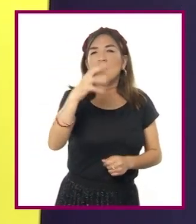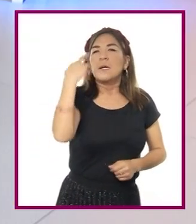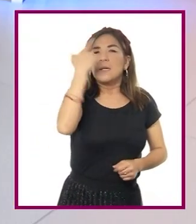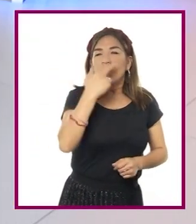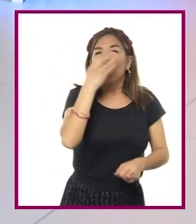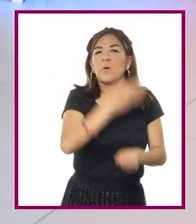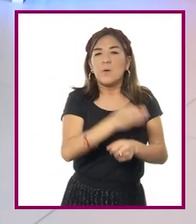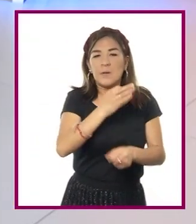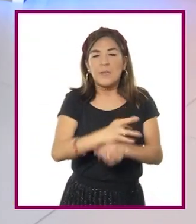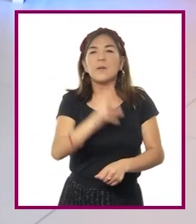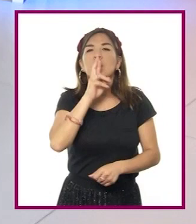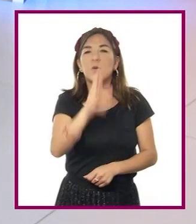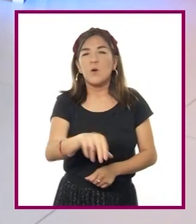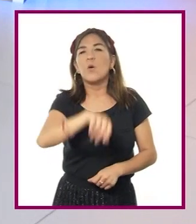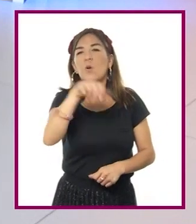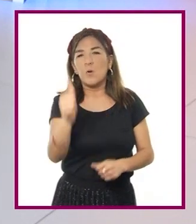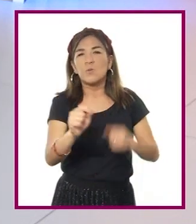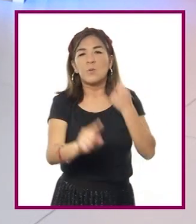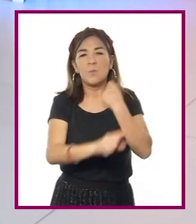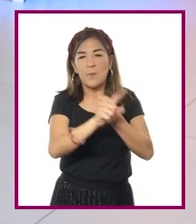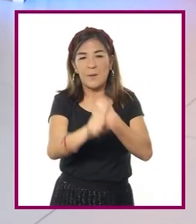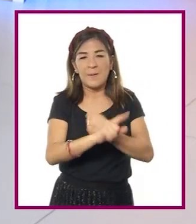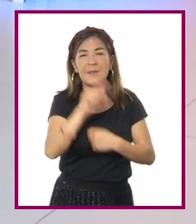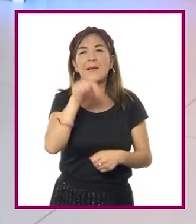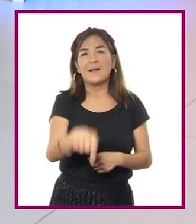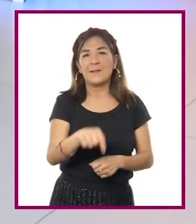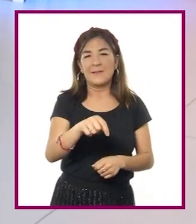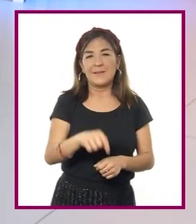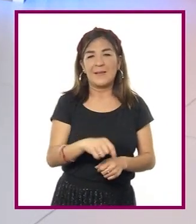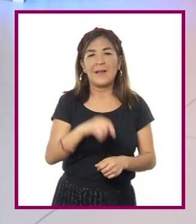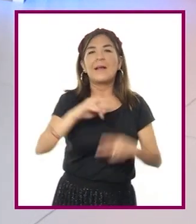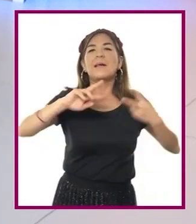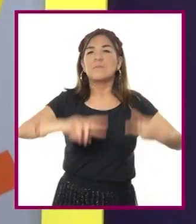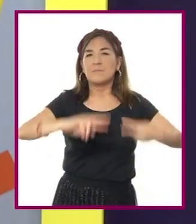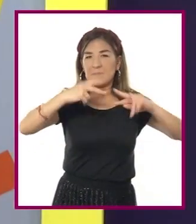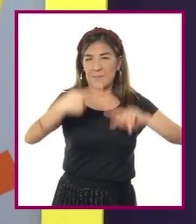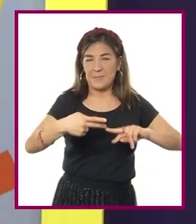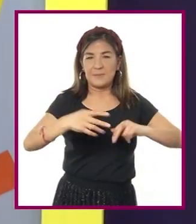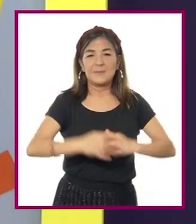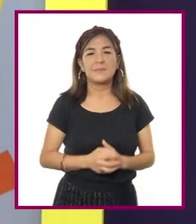Analicemos y resolvamos otra situación de proporcionalidad inversa.